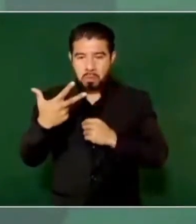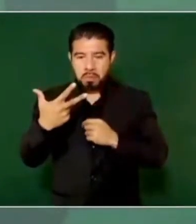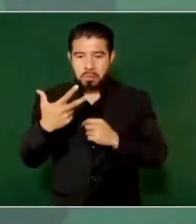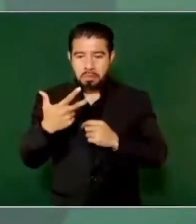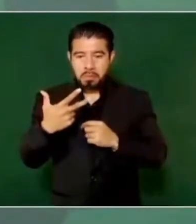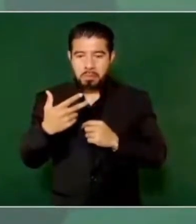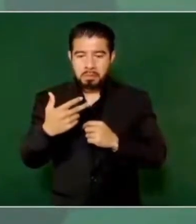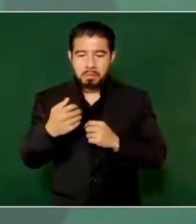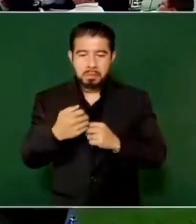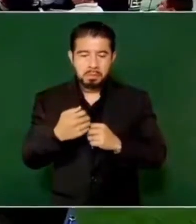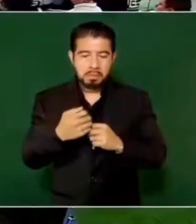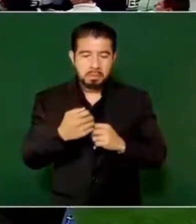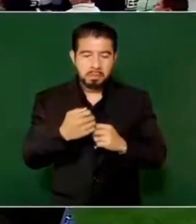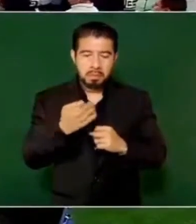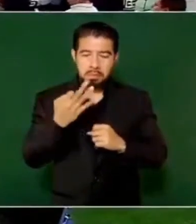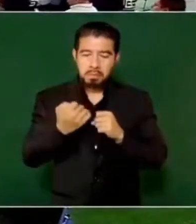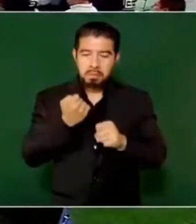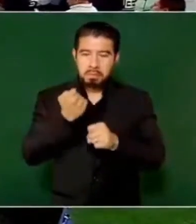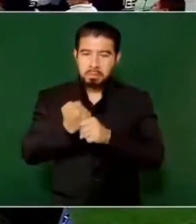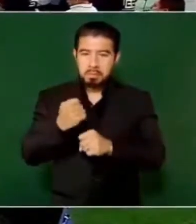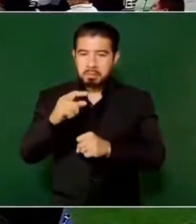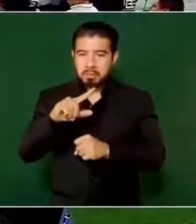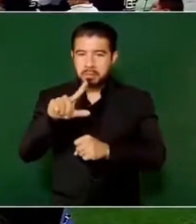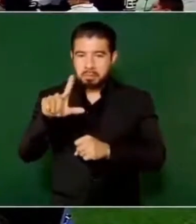3 años después.